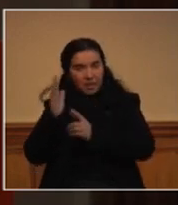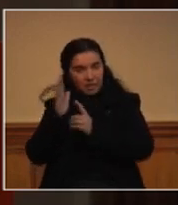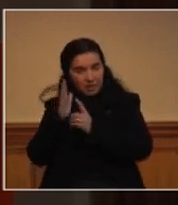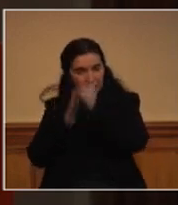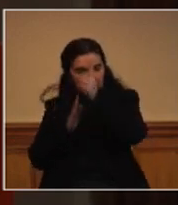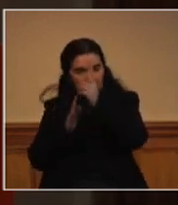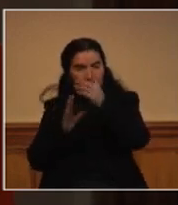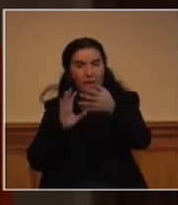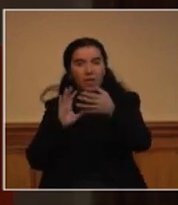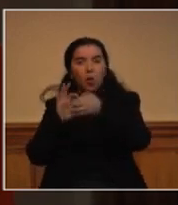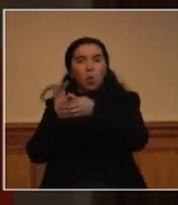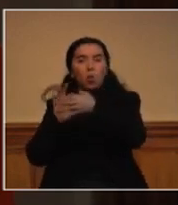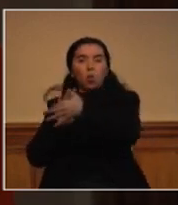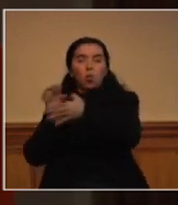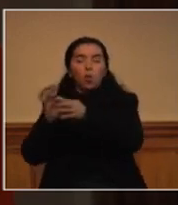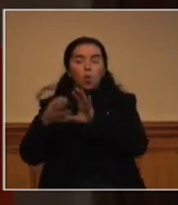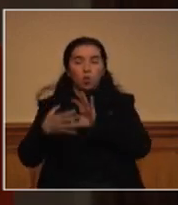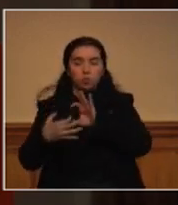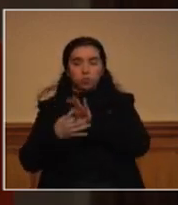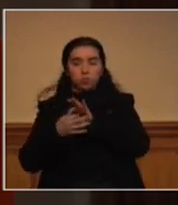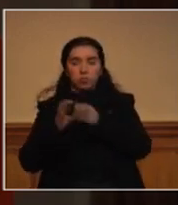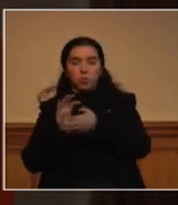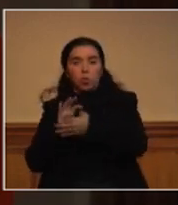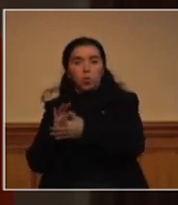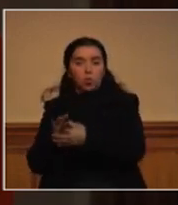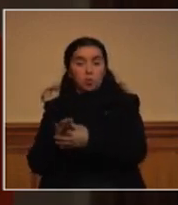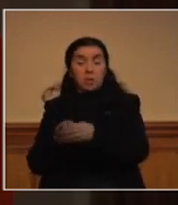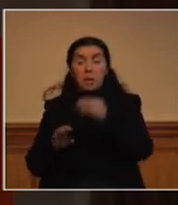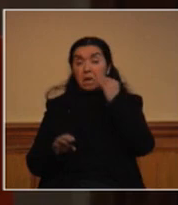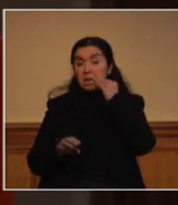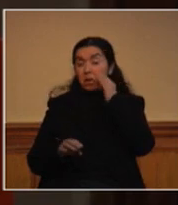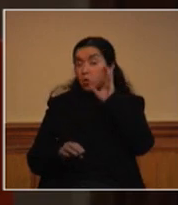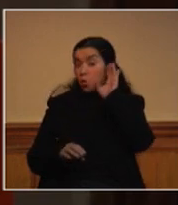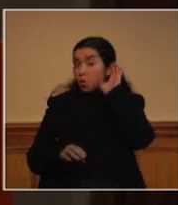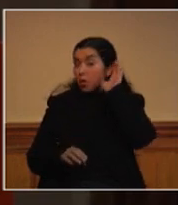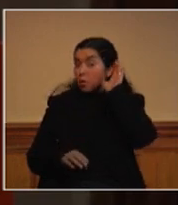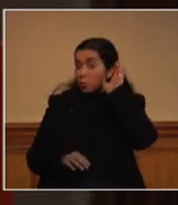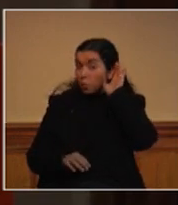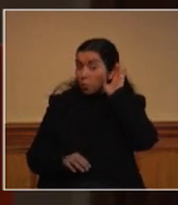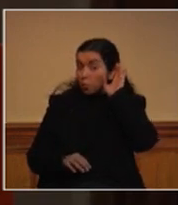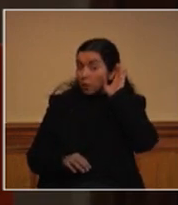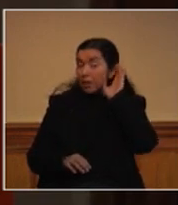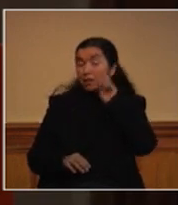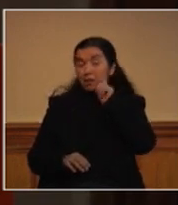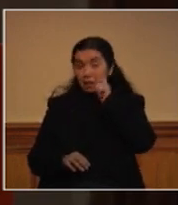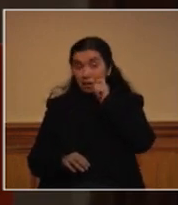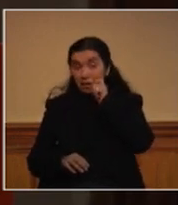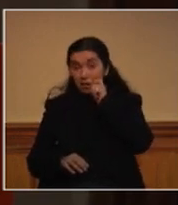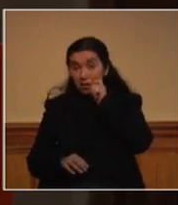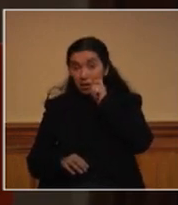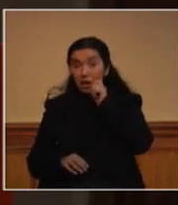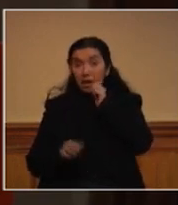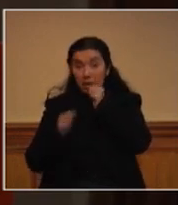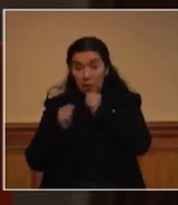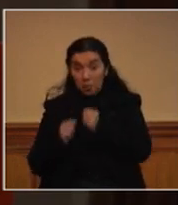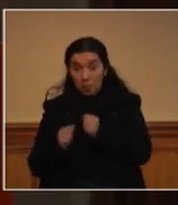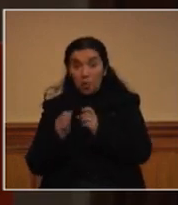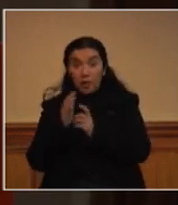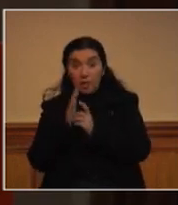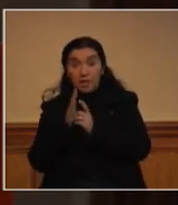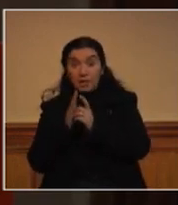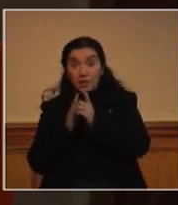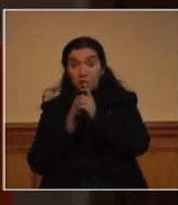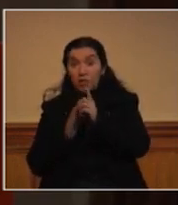manera conjunta. Entonces, que el hecho de que el niño escuche ya le está capacitando para desarrollar